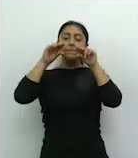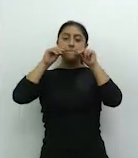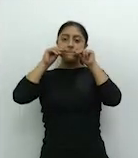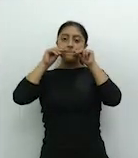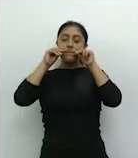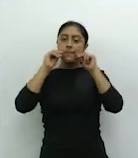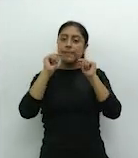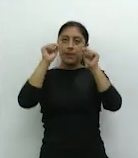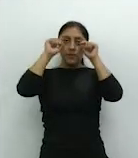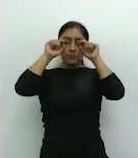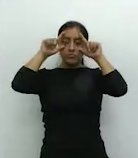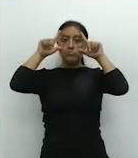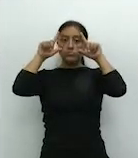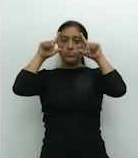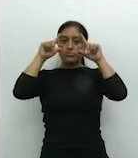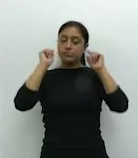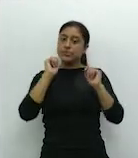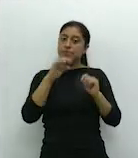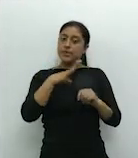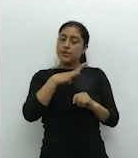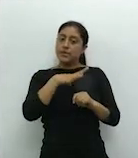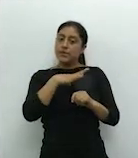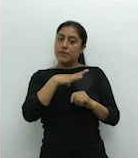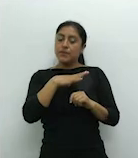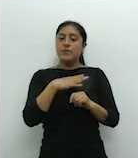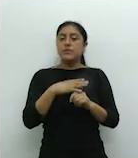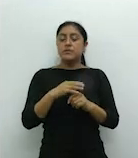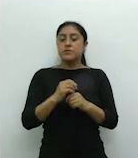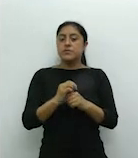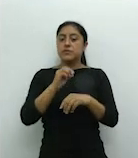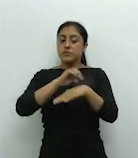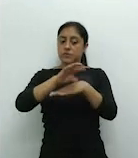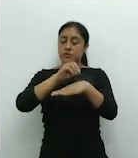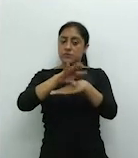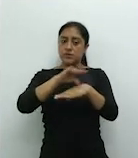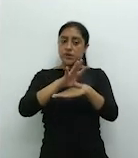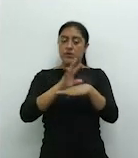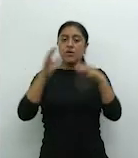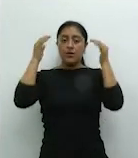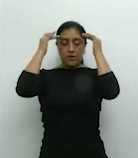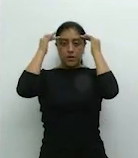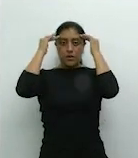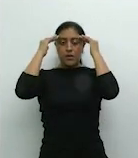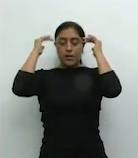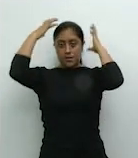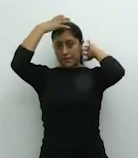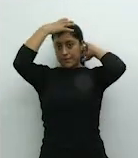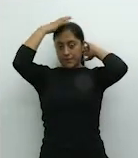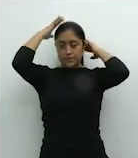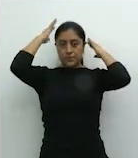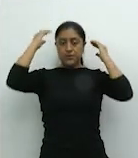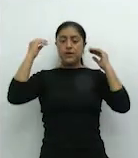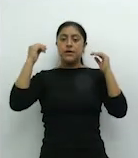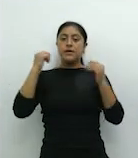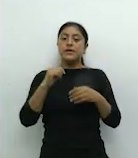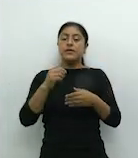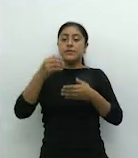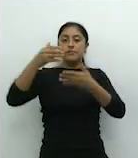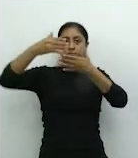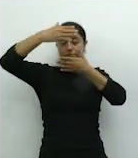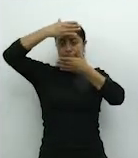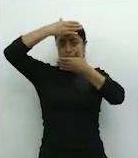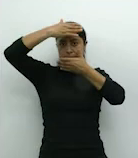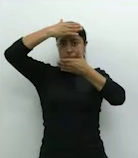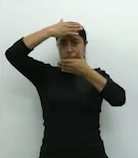ojos abiertos y claramente visibles. Existen excepciones, como por ejemplo que la cabeza sí puede ser cubierta, pero